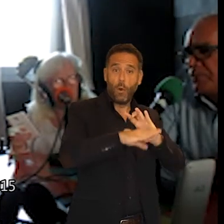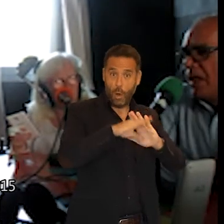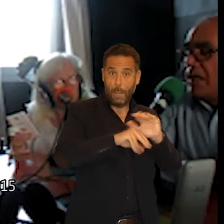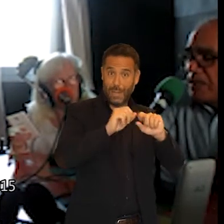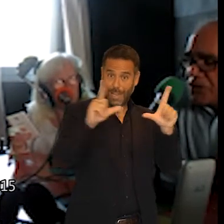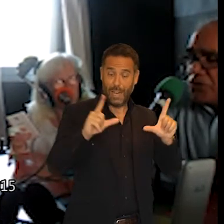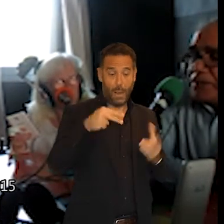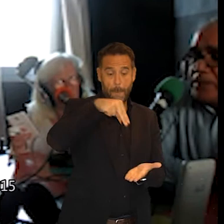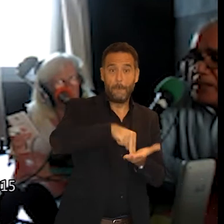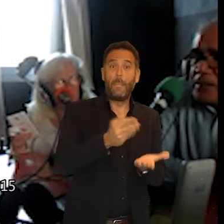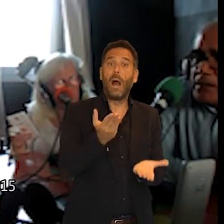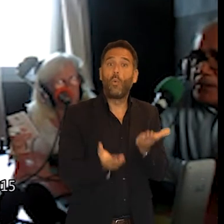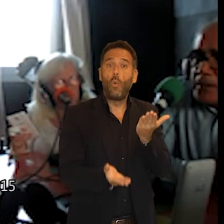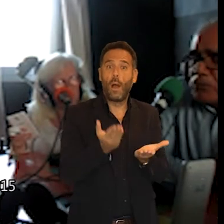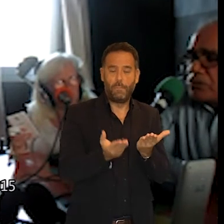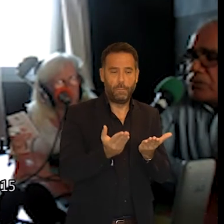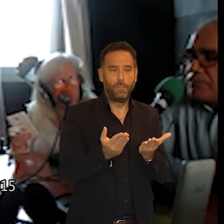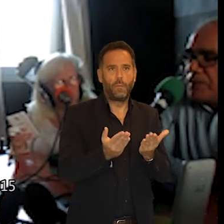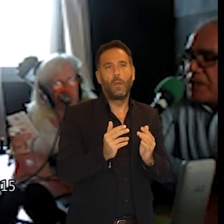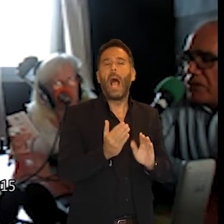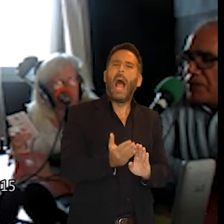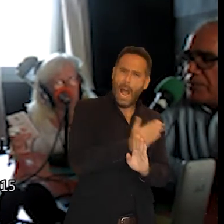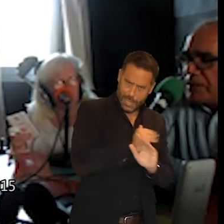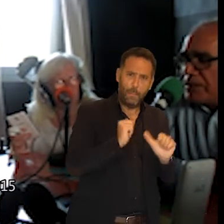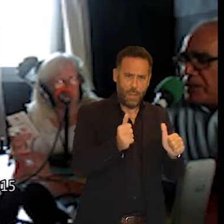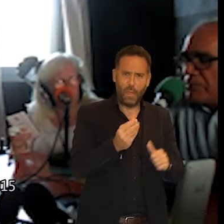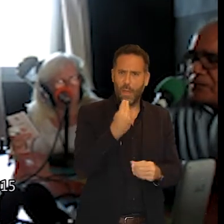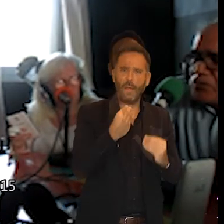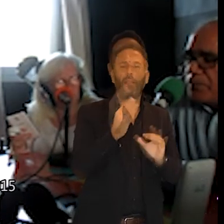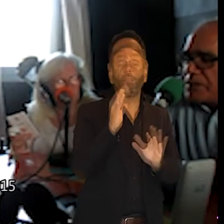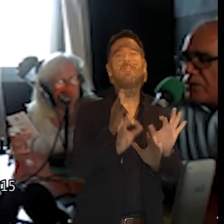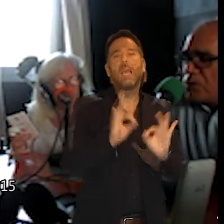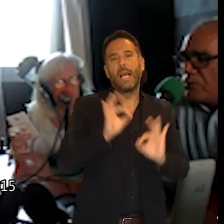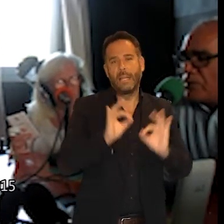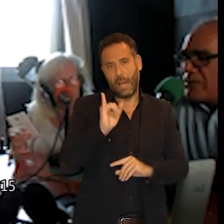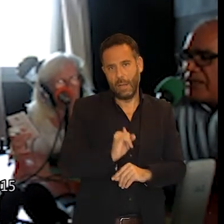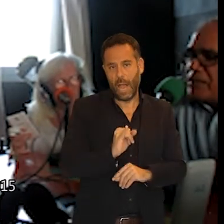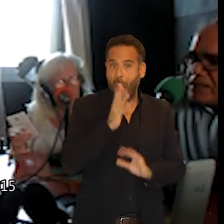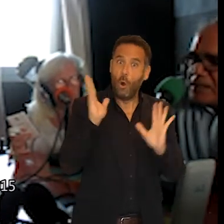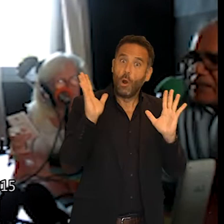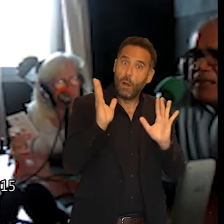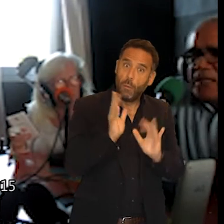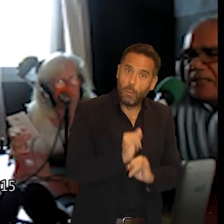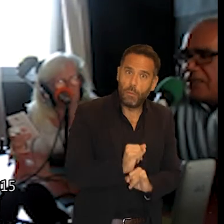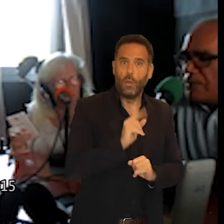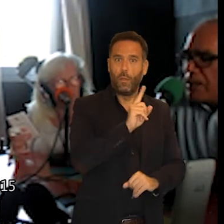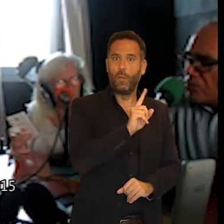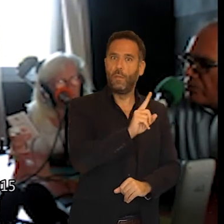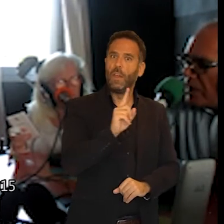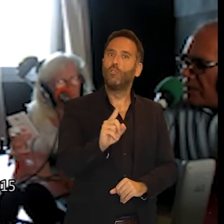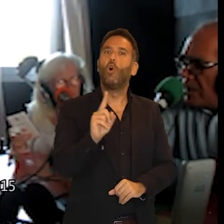desde que estuve en la báscula, pues, antes de la báscula empecé una dieta y ahora, pues, estoy en 111. Está bien. Has perdido